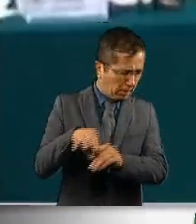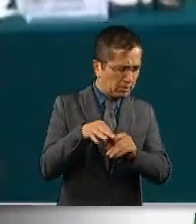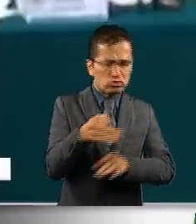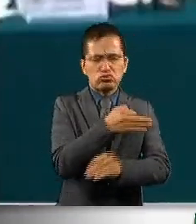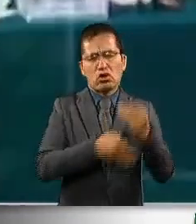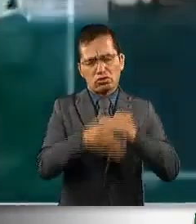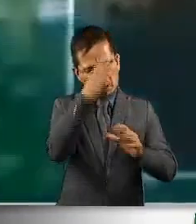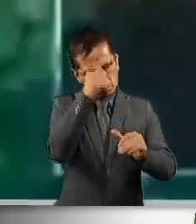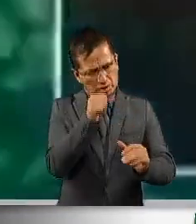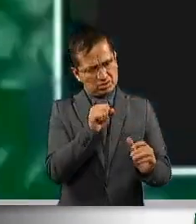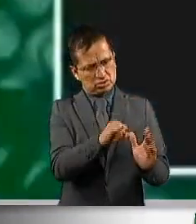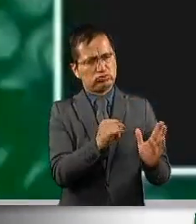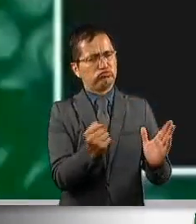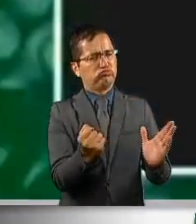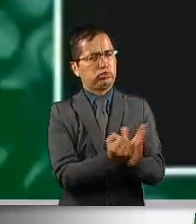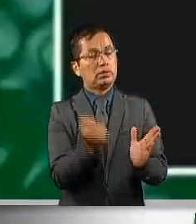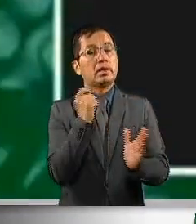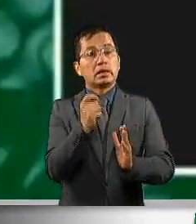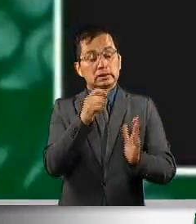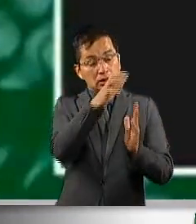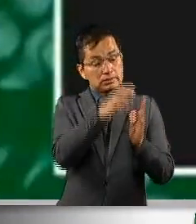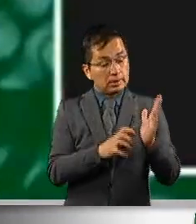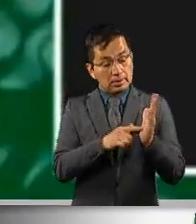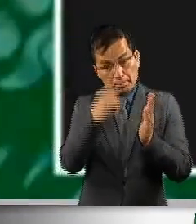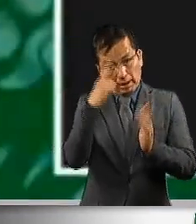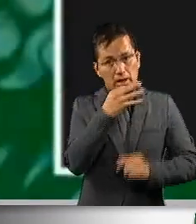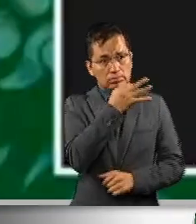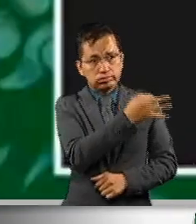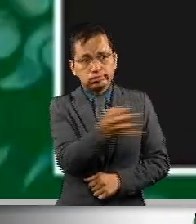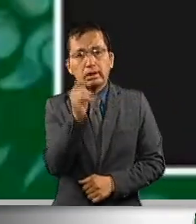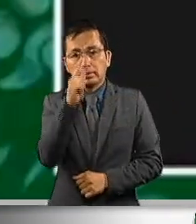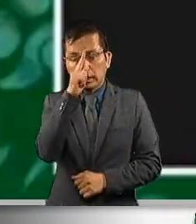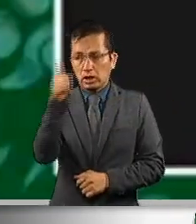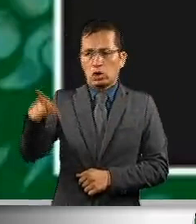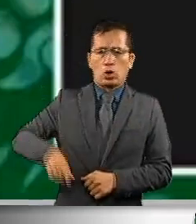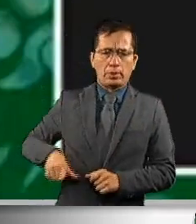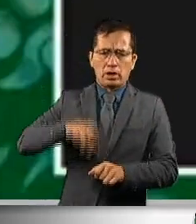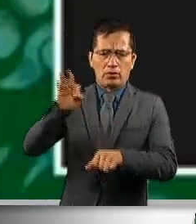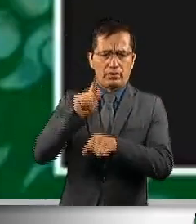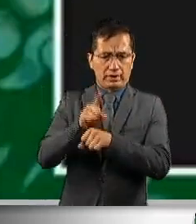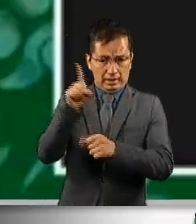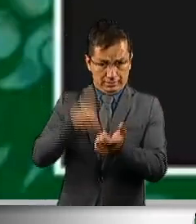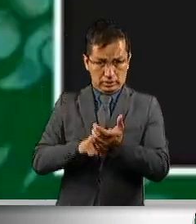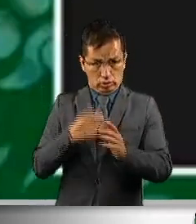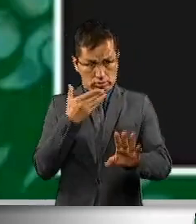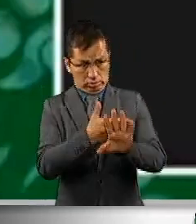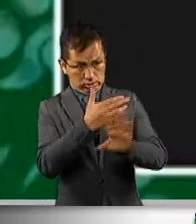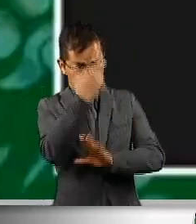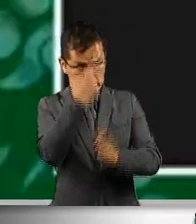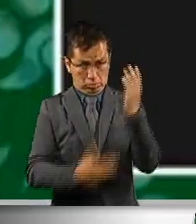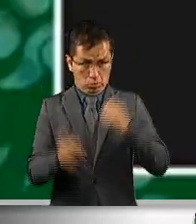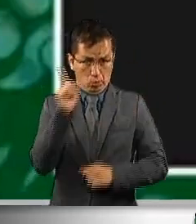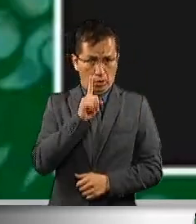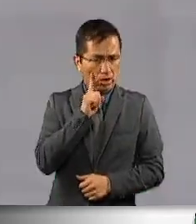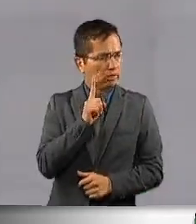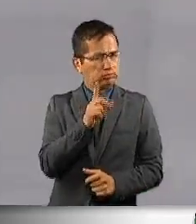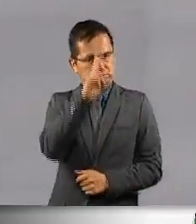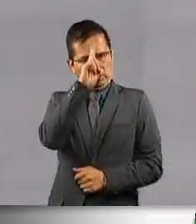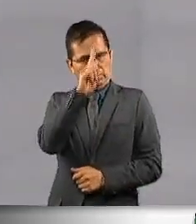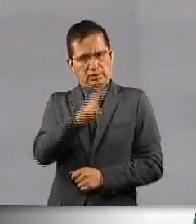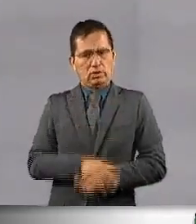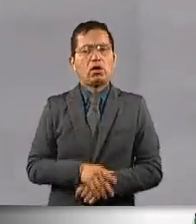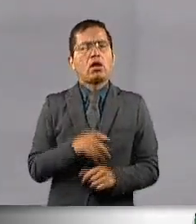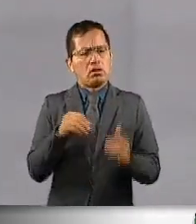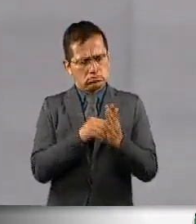minuta para prevenir la violencia de género en la Administración Pública Federal. Se plantea la inclusión de la perspectiva de género y establece